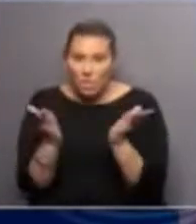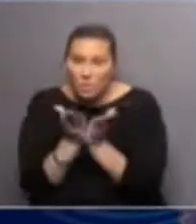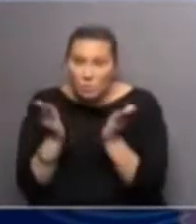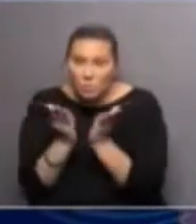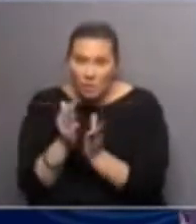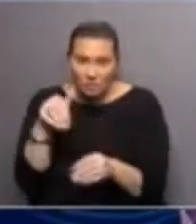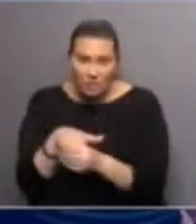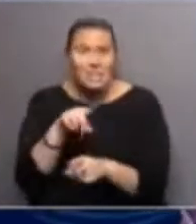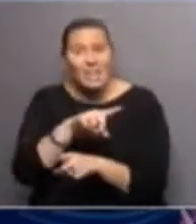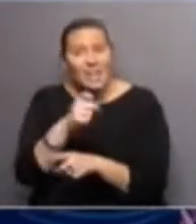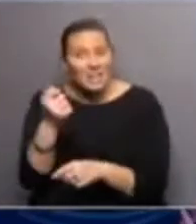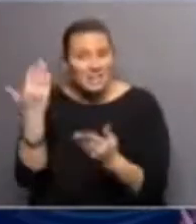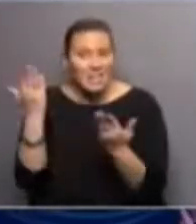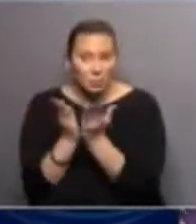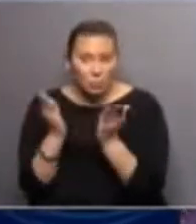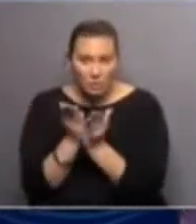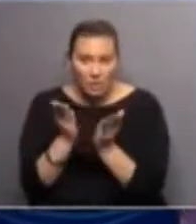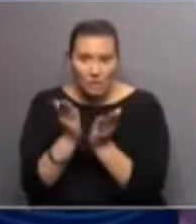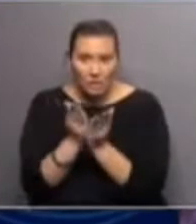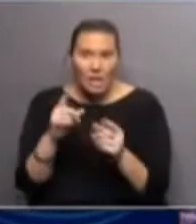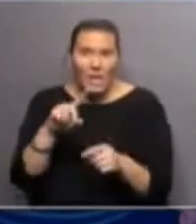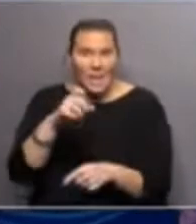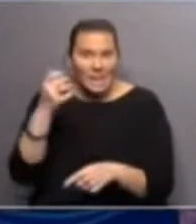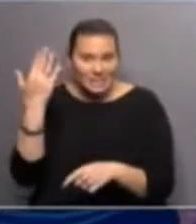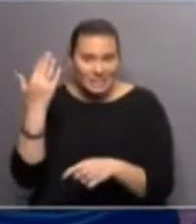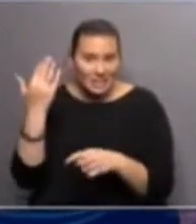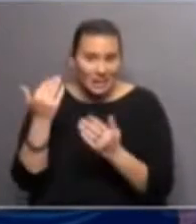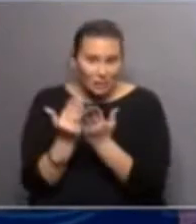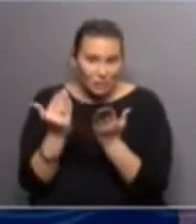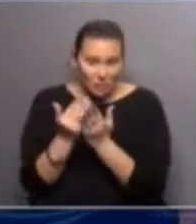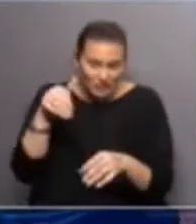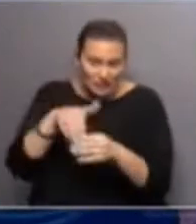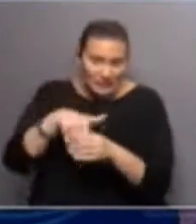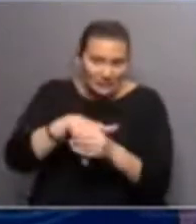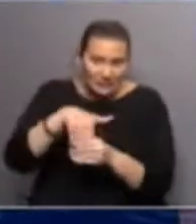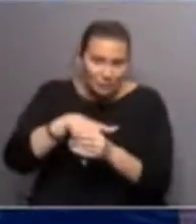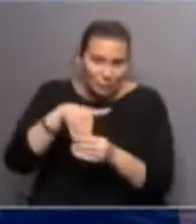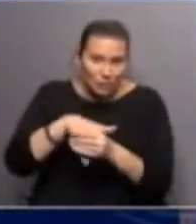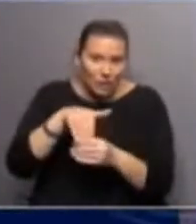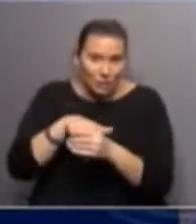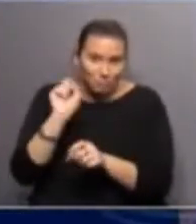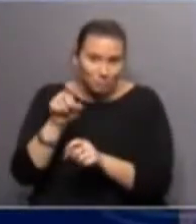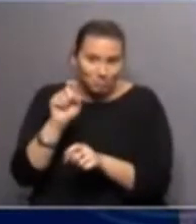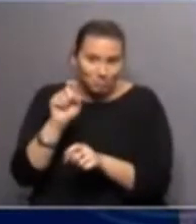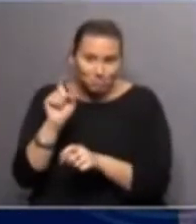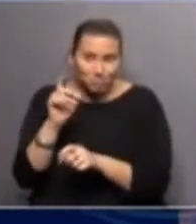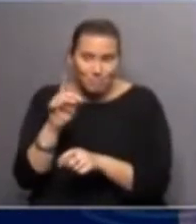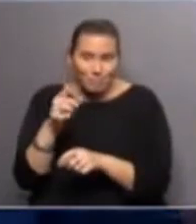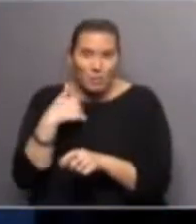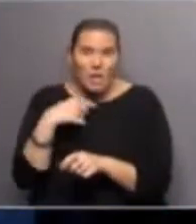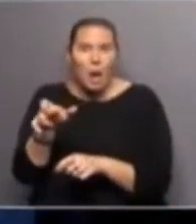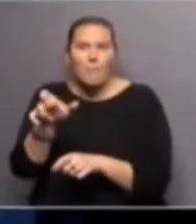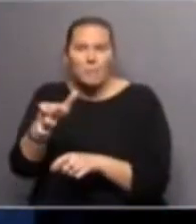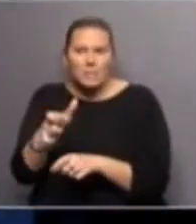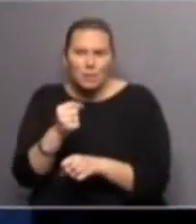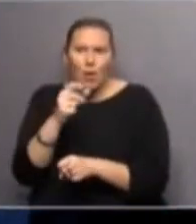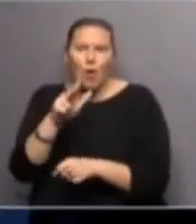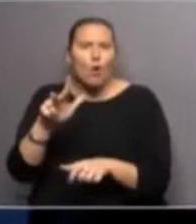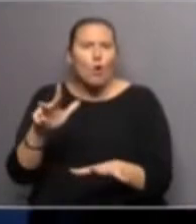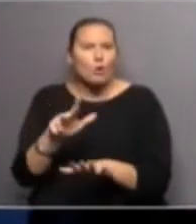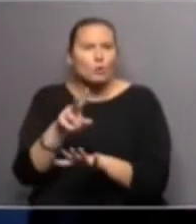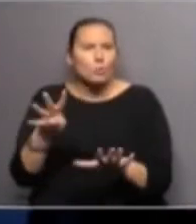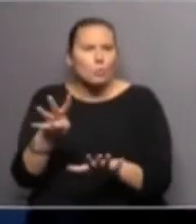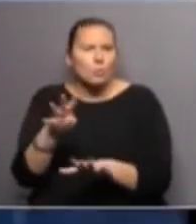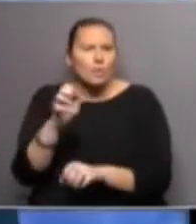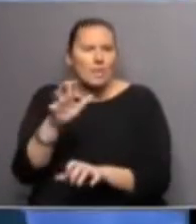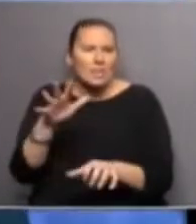de ex-alumnos principalmente. Muchos de ex-alumnos, que me llenó de emoción, obviamente, encontrar apellidos que hacía 8, 9,